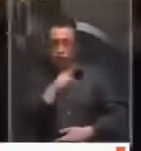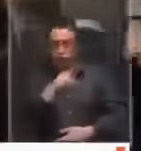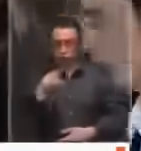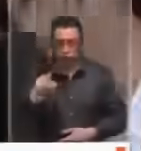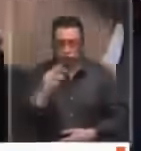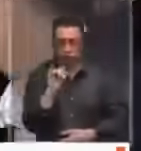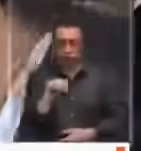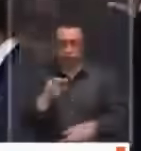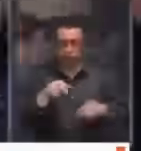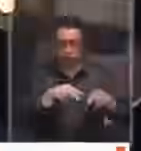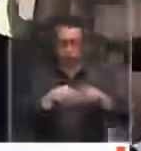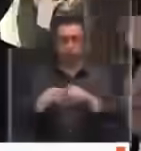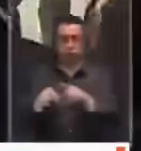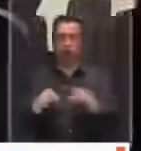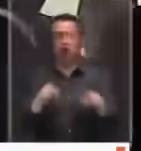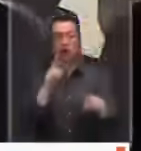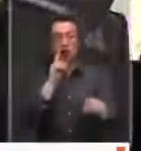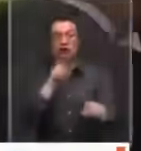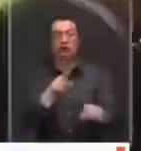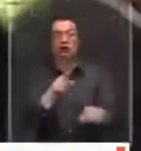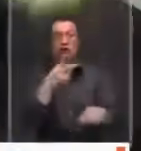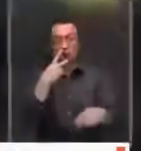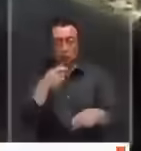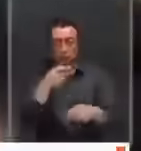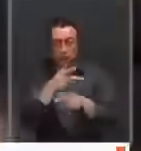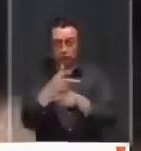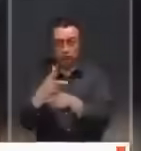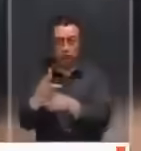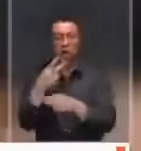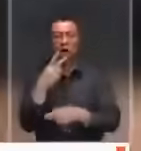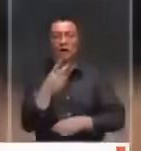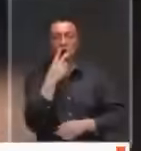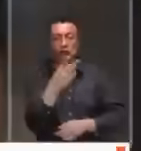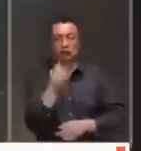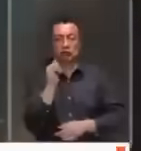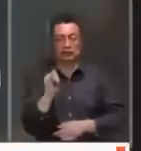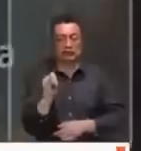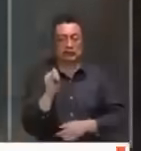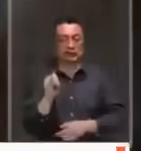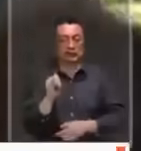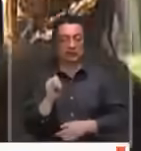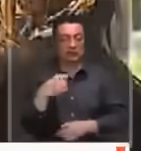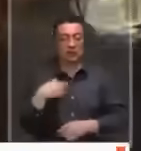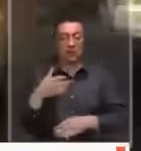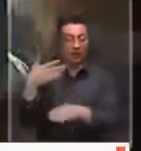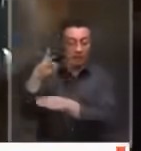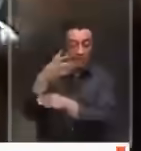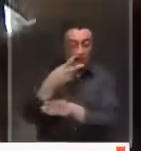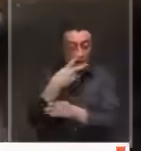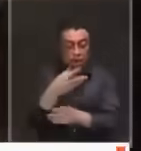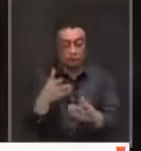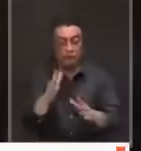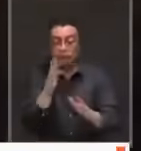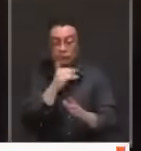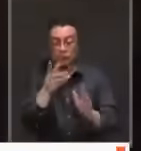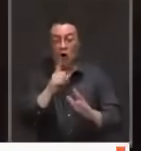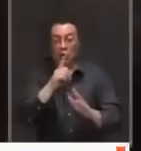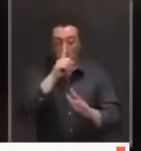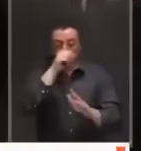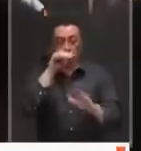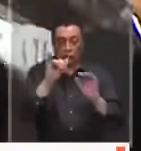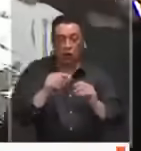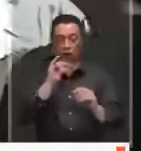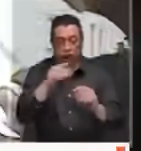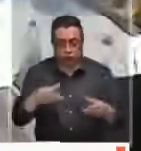estaba Nilsen, nos estaba despachando, justamente nos estaba relatando lo que estaba pasando adentro, se vio. No vi la bandera, ni mucho menos. Es parte de la tradición que sabemos que se va a